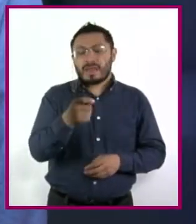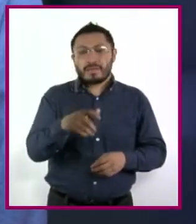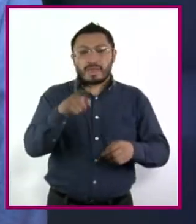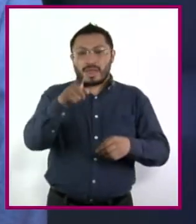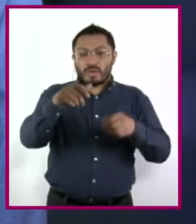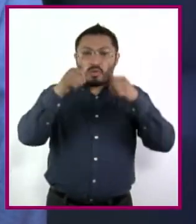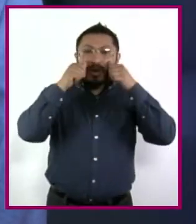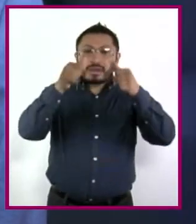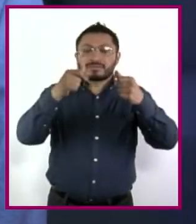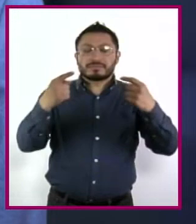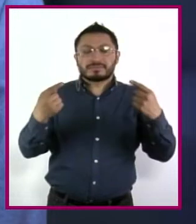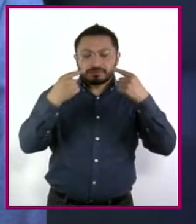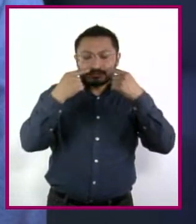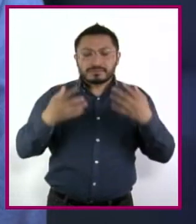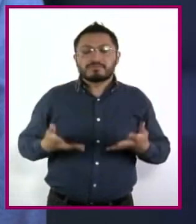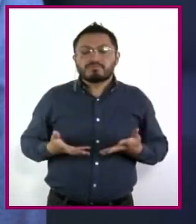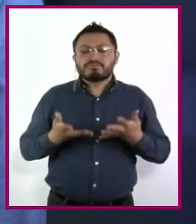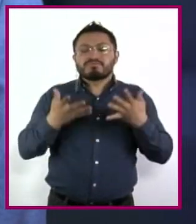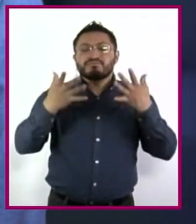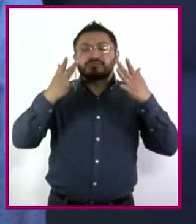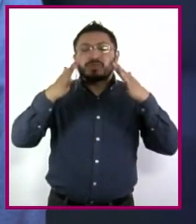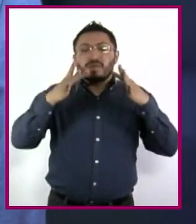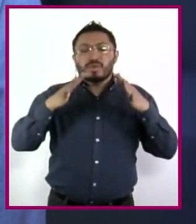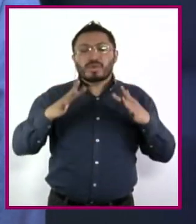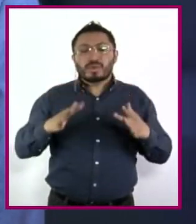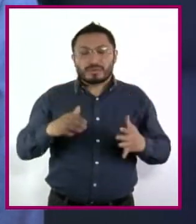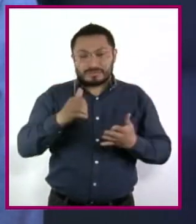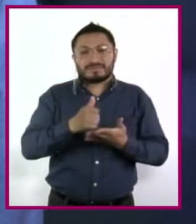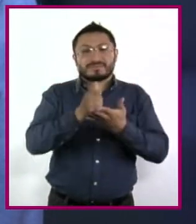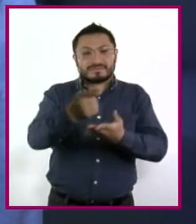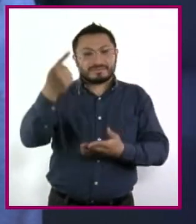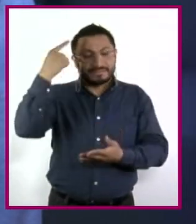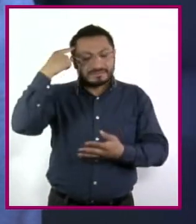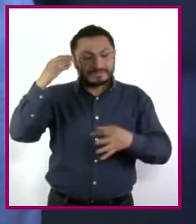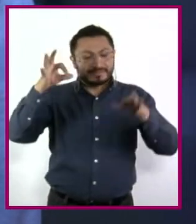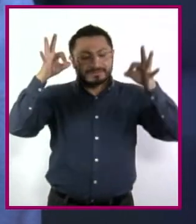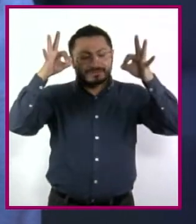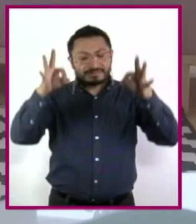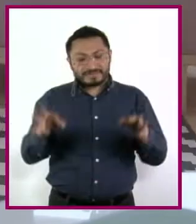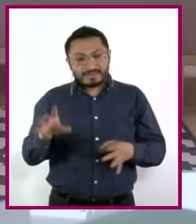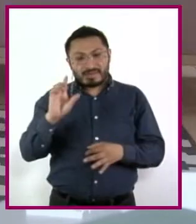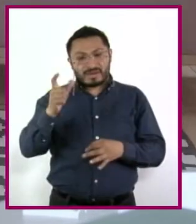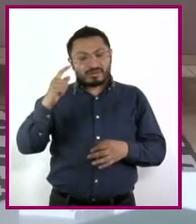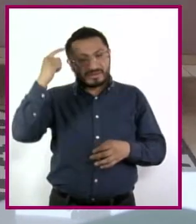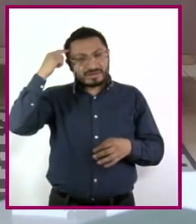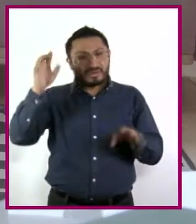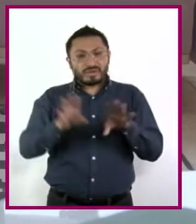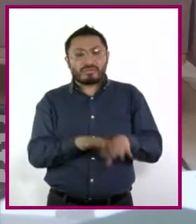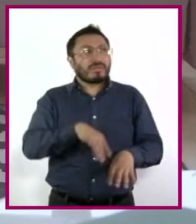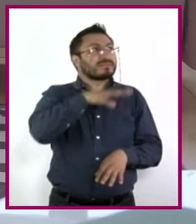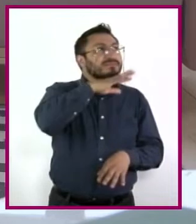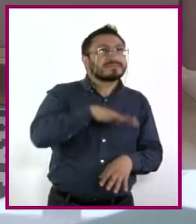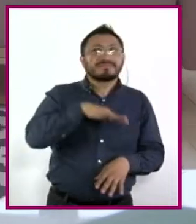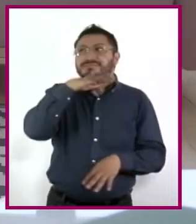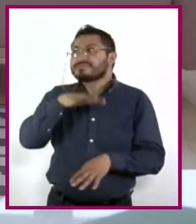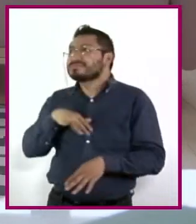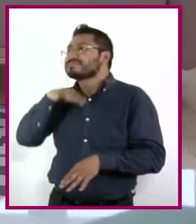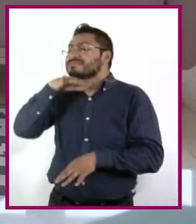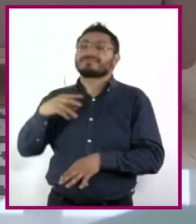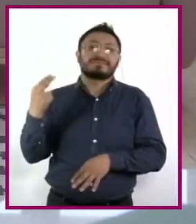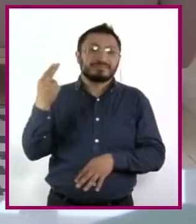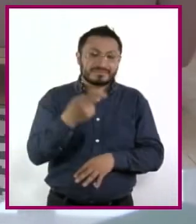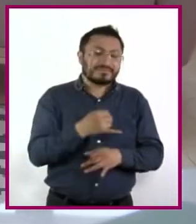el ritmo de la respiración ayuda a restablecer la concentración cada vez que la mente divaga. Si bien se requiere más